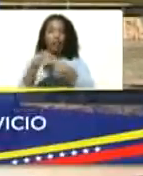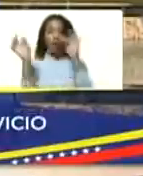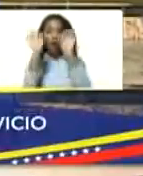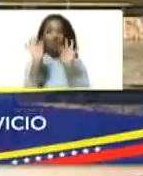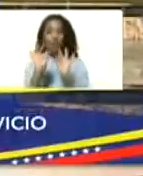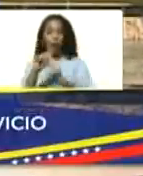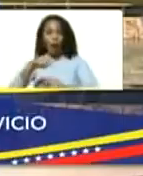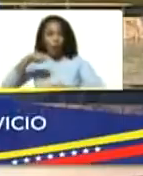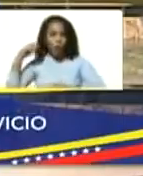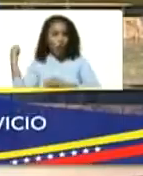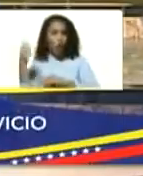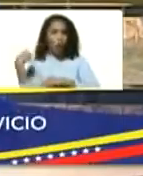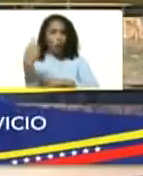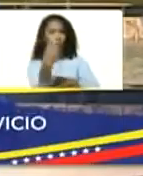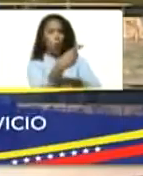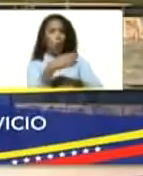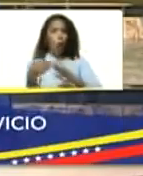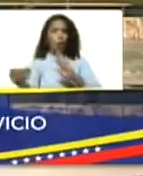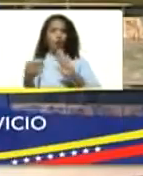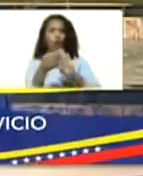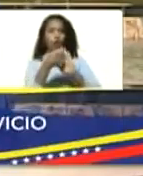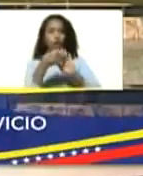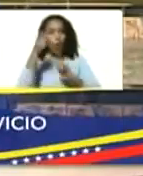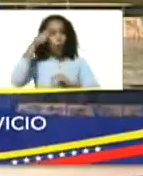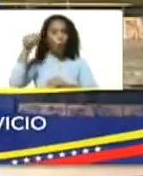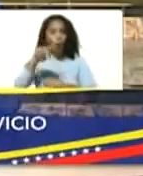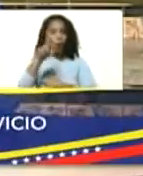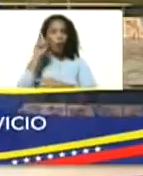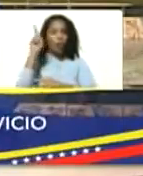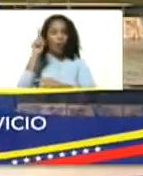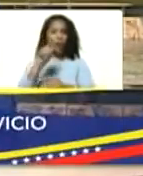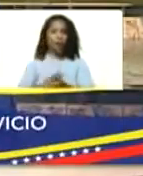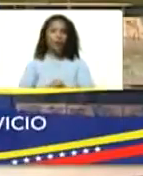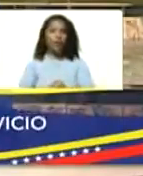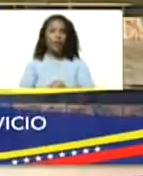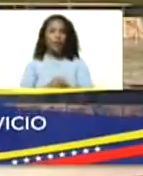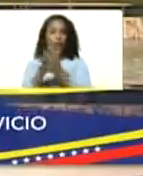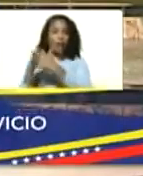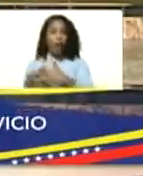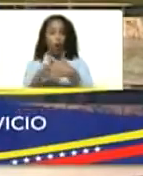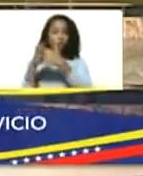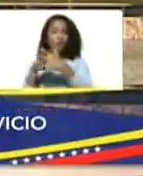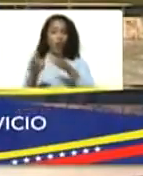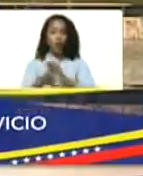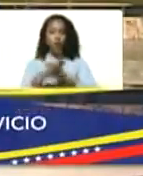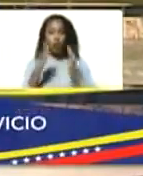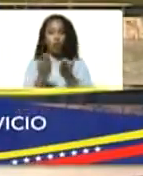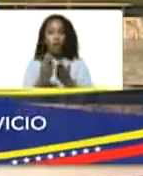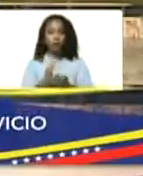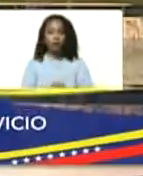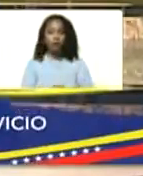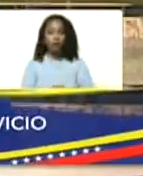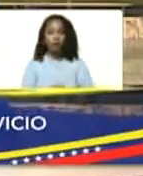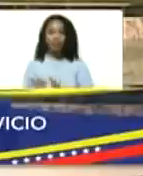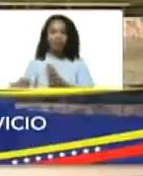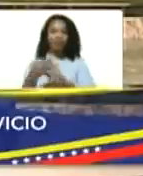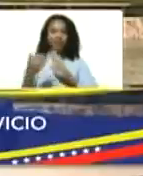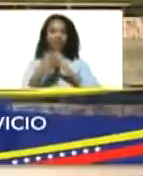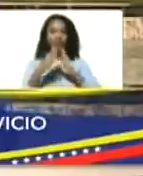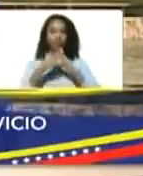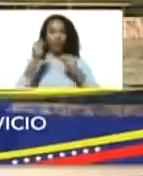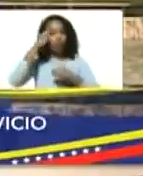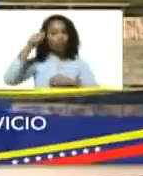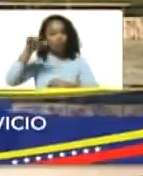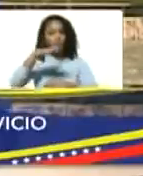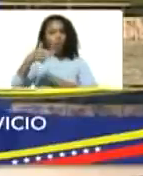búmeran contra los pueblos de occidente de eeuu y del mundo y está afectando a todos los